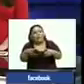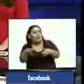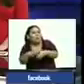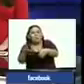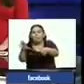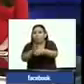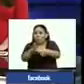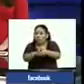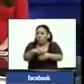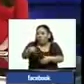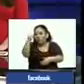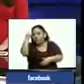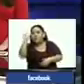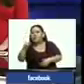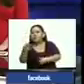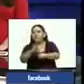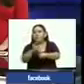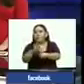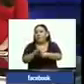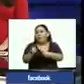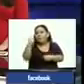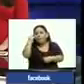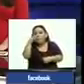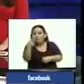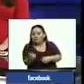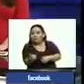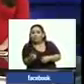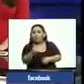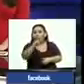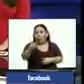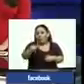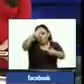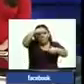existe la posibilidad de que se apruebe en la próxima plenaria?